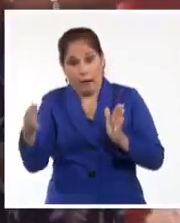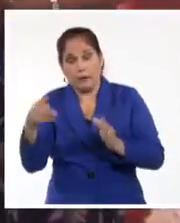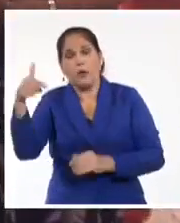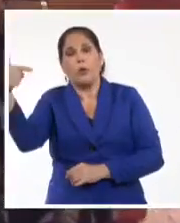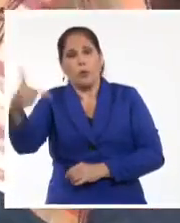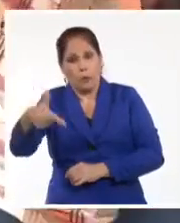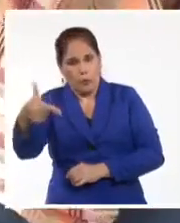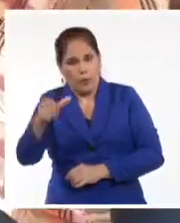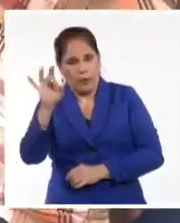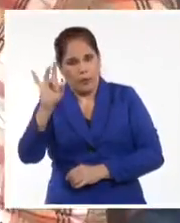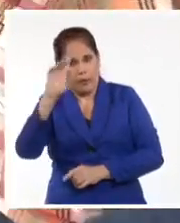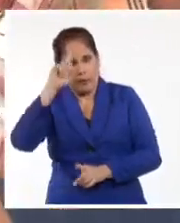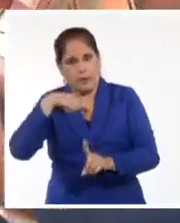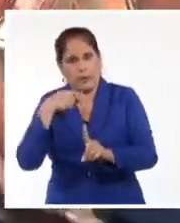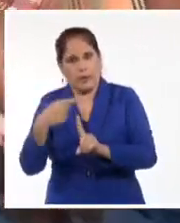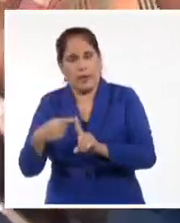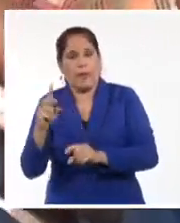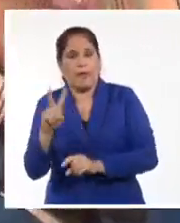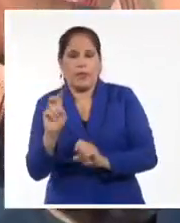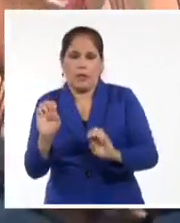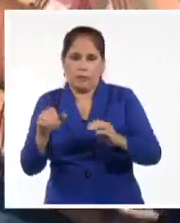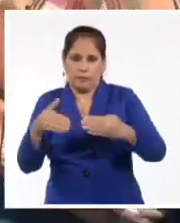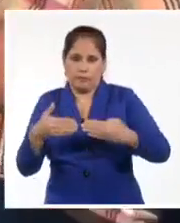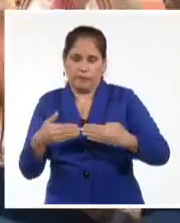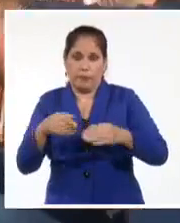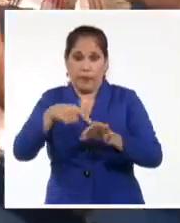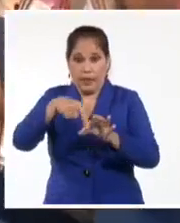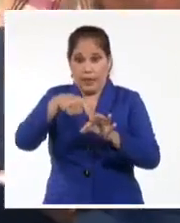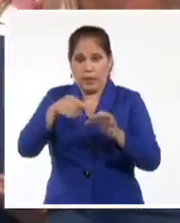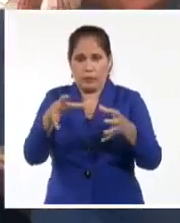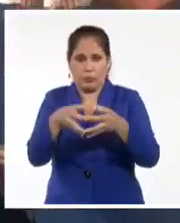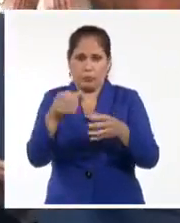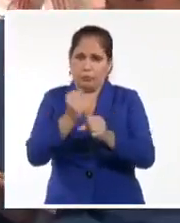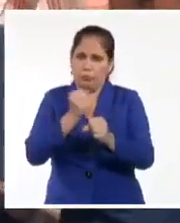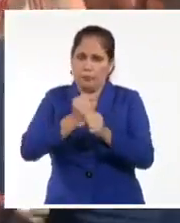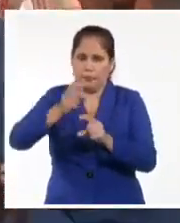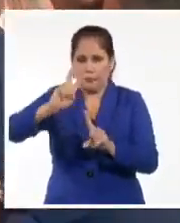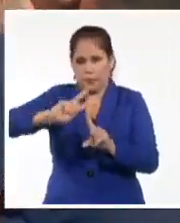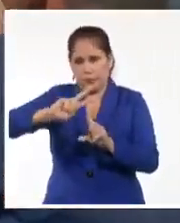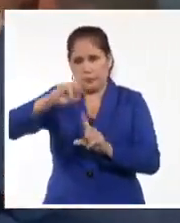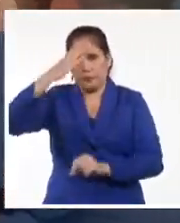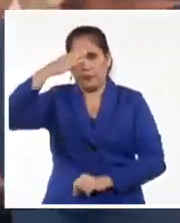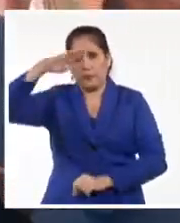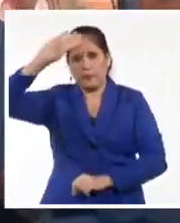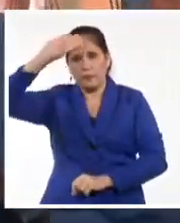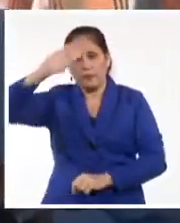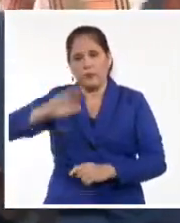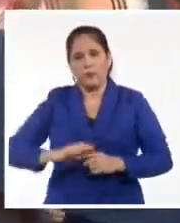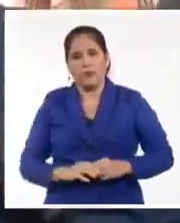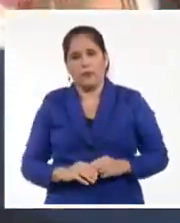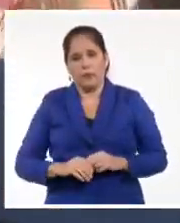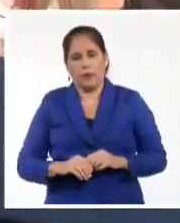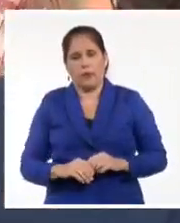jueves 15 de septiembre. En la isla, Noel Otaño, Sistema Informativo de la Televisión Cubana.